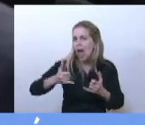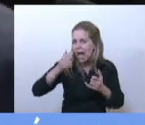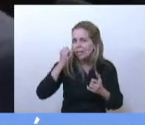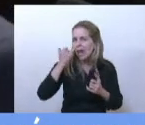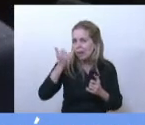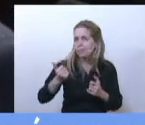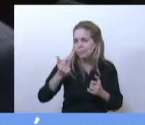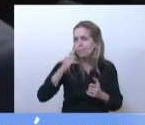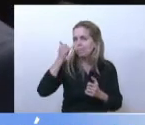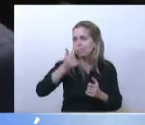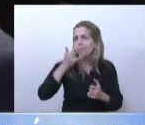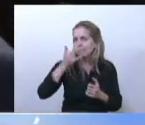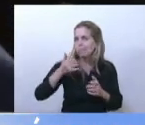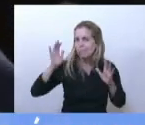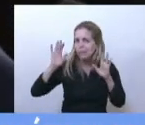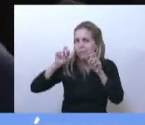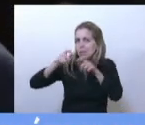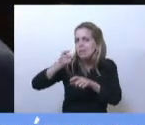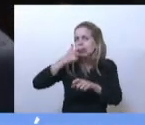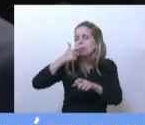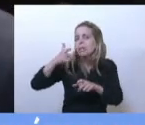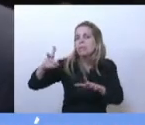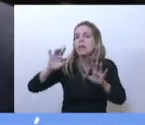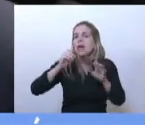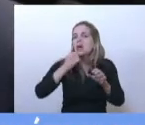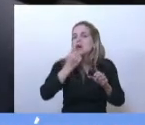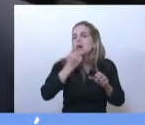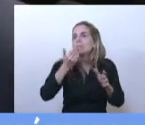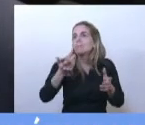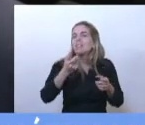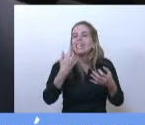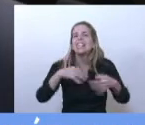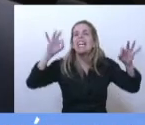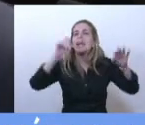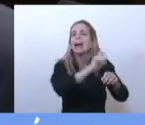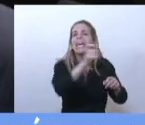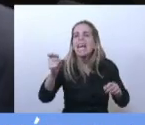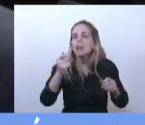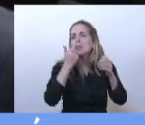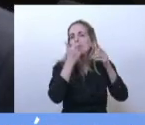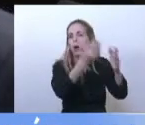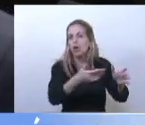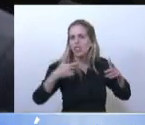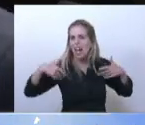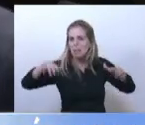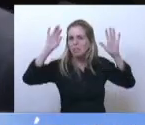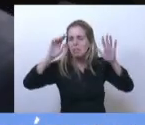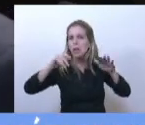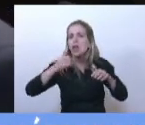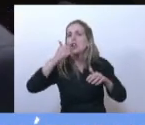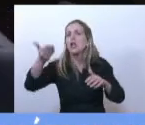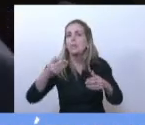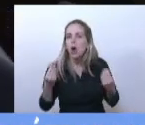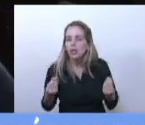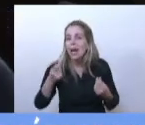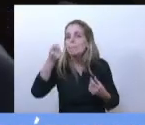explícitamente la ideología del sálvese quien pueda que se muera el que tenga que morir dijo